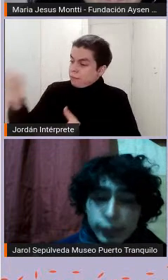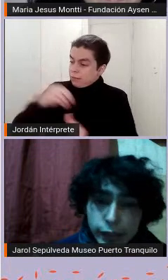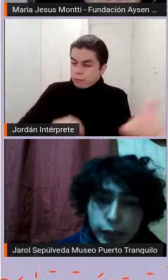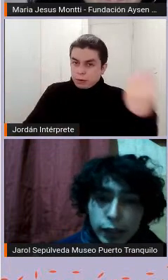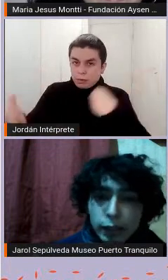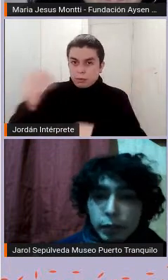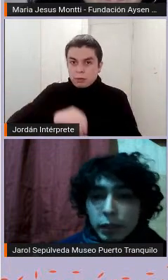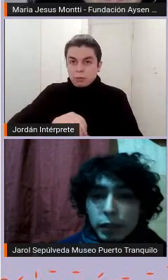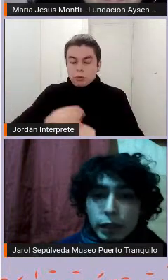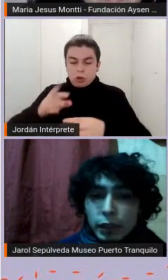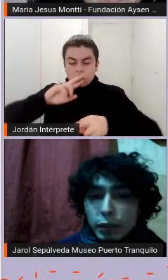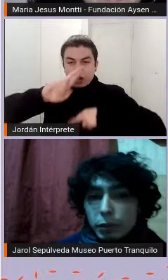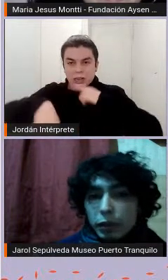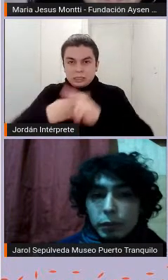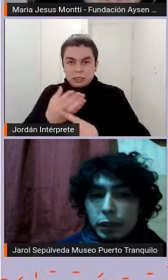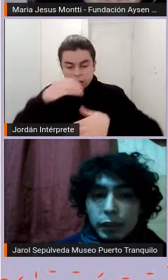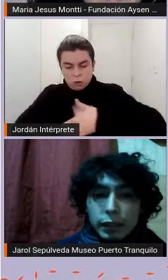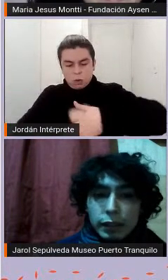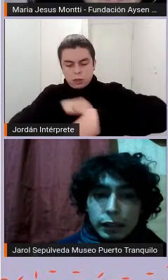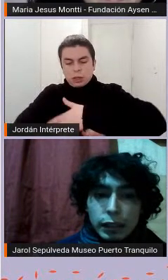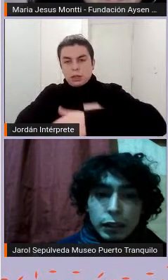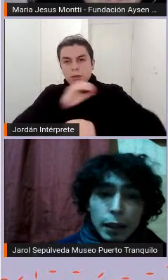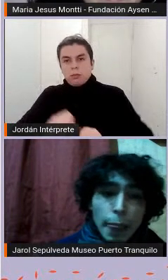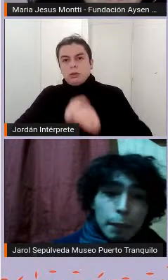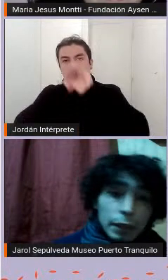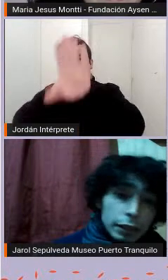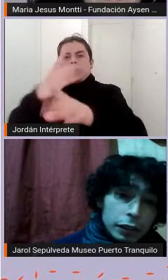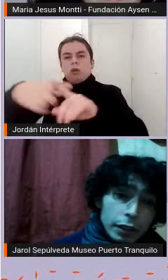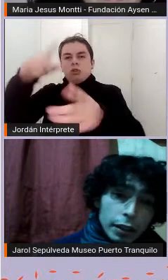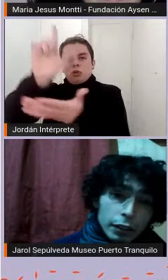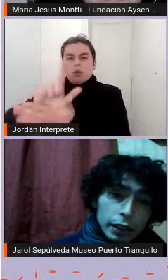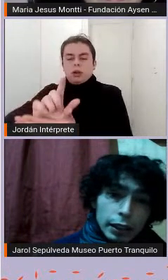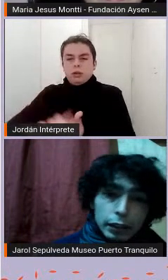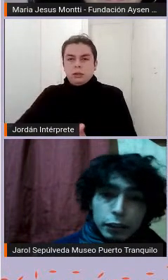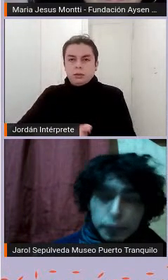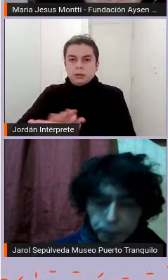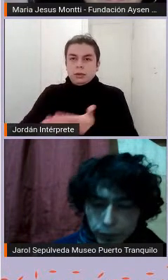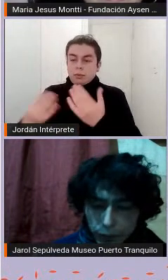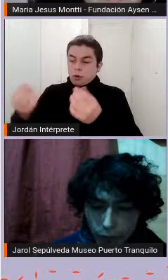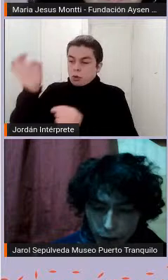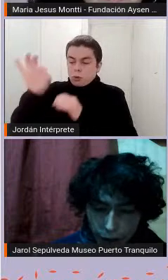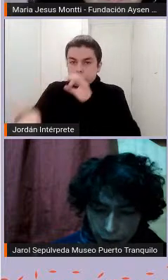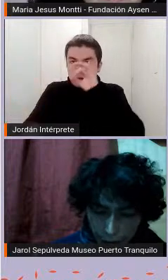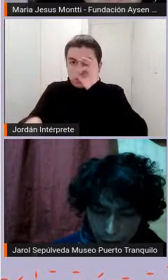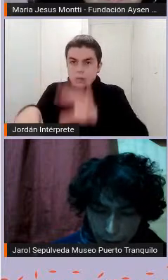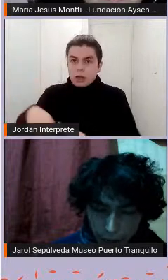los recicla y los envía a lugares donde posteriormente van a ser tratados. Plantaciones de árboles nativos,